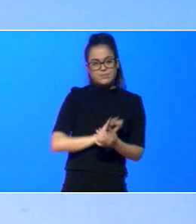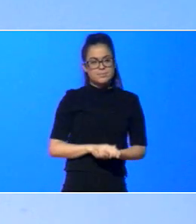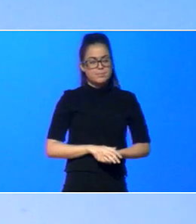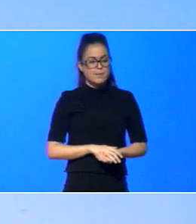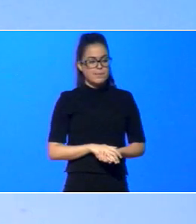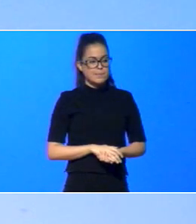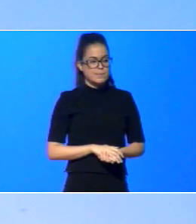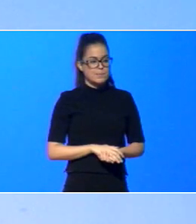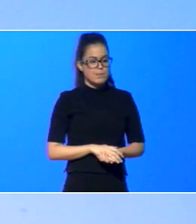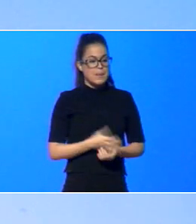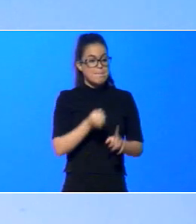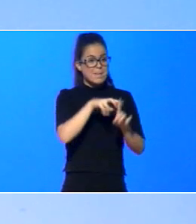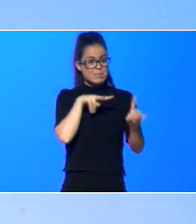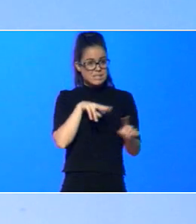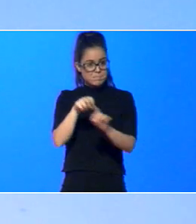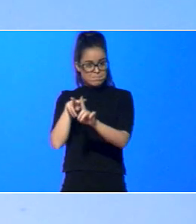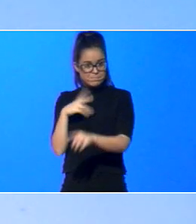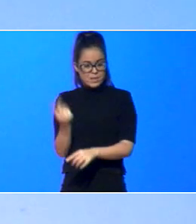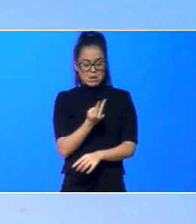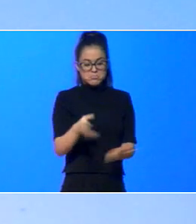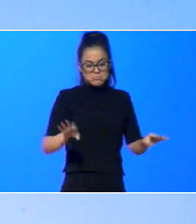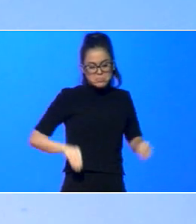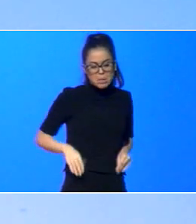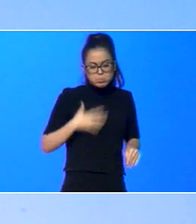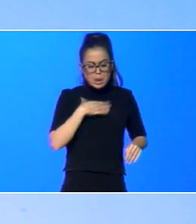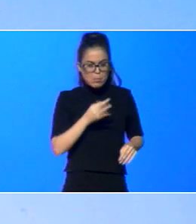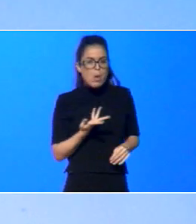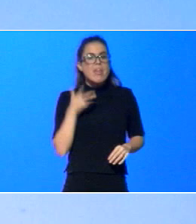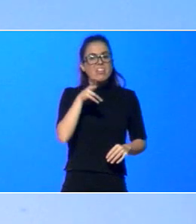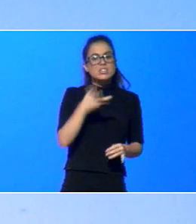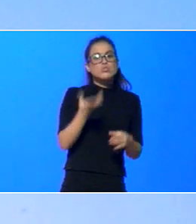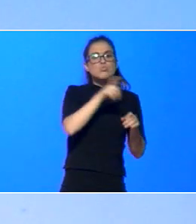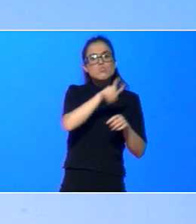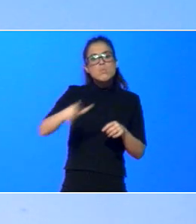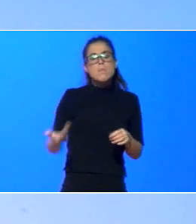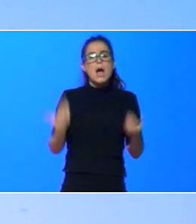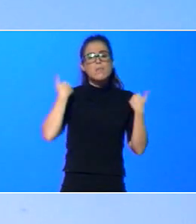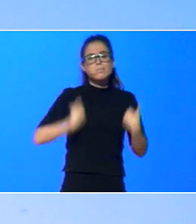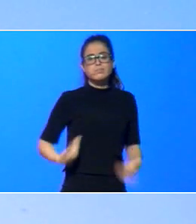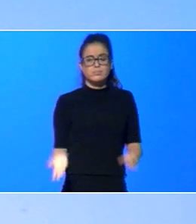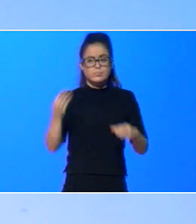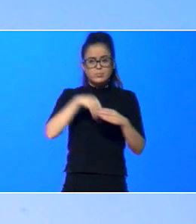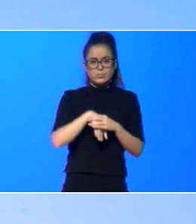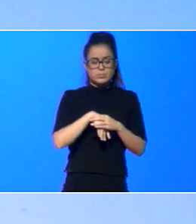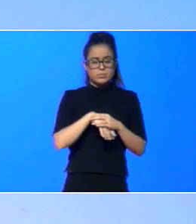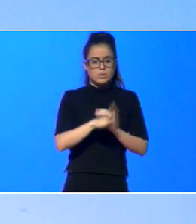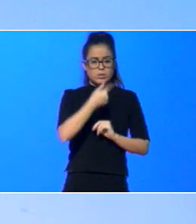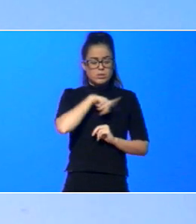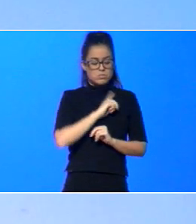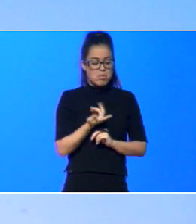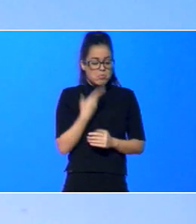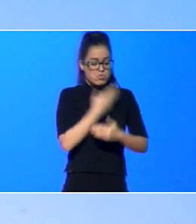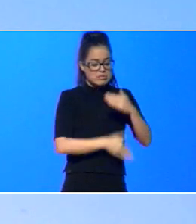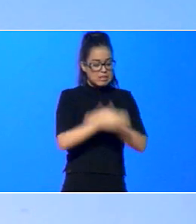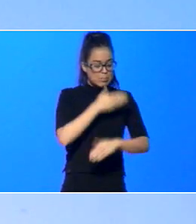perspectivas decía son asumibles desde un discurso de los Derechos las podemos abordar desde el punto de vista de la discapacidad